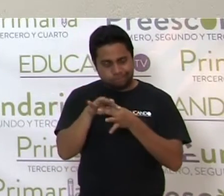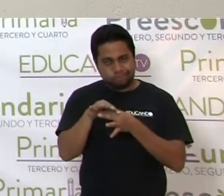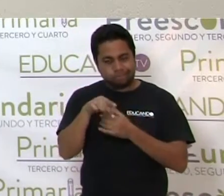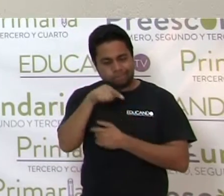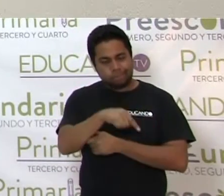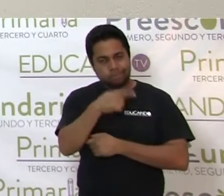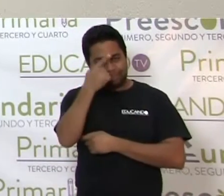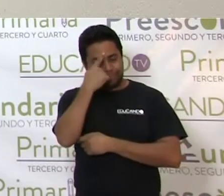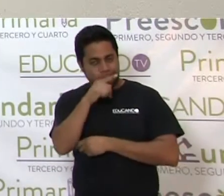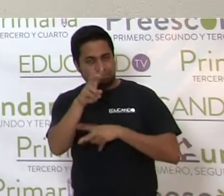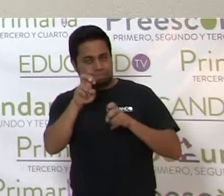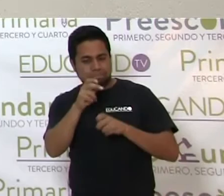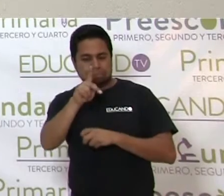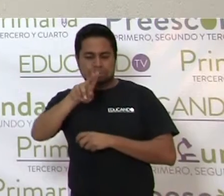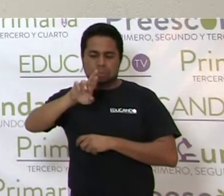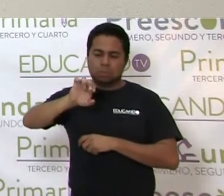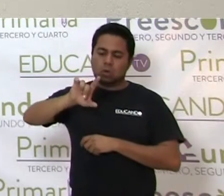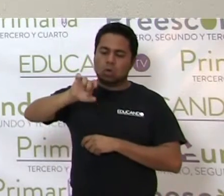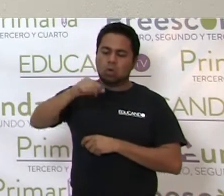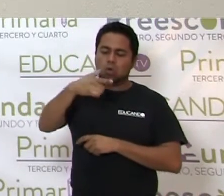viendo acerca de un prólogo.